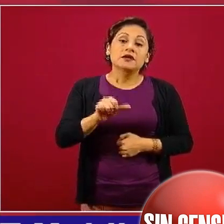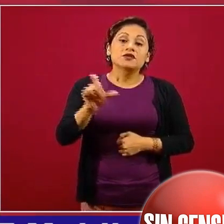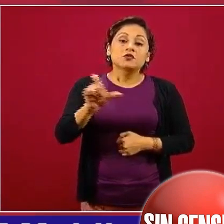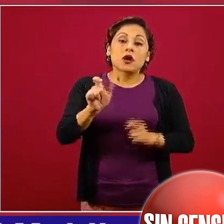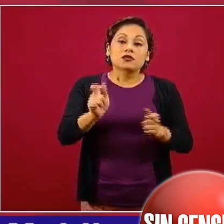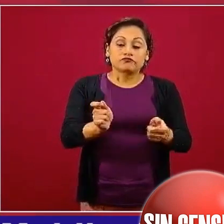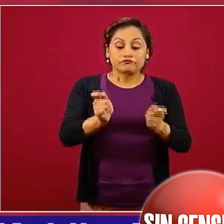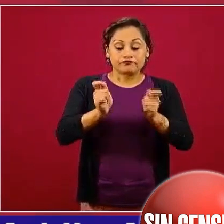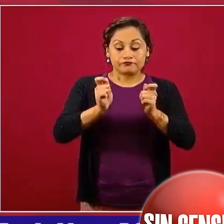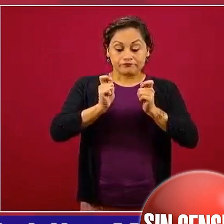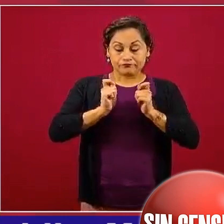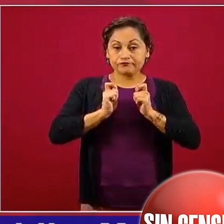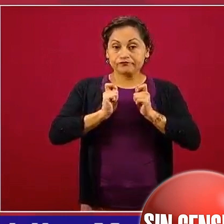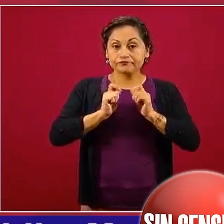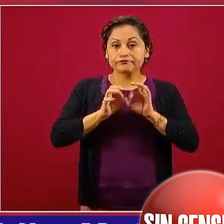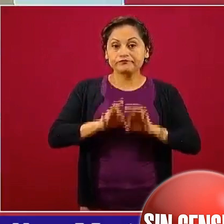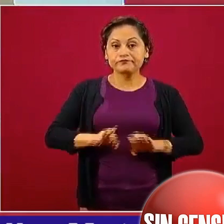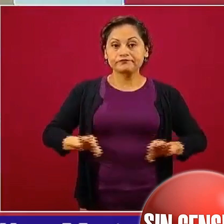importantes,